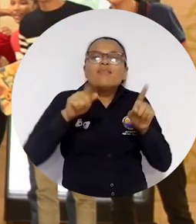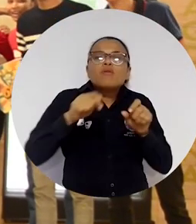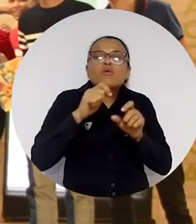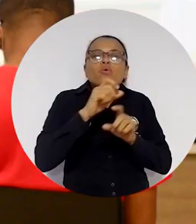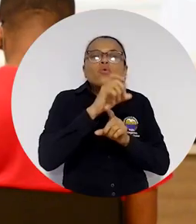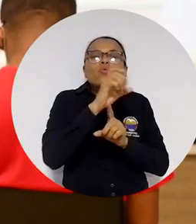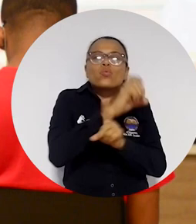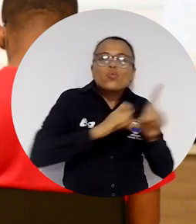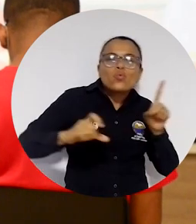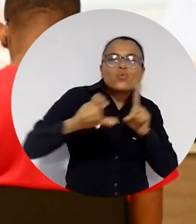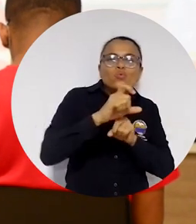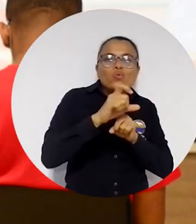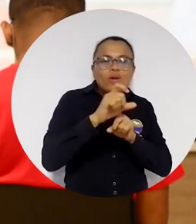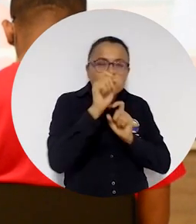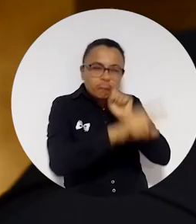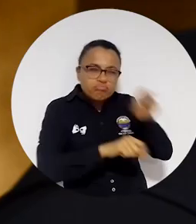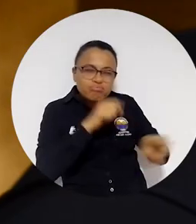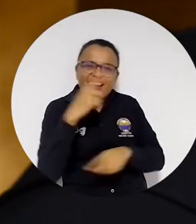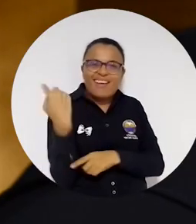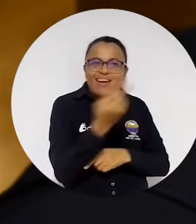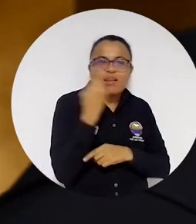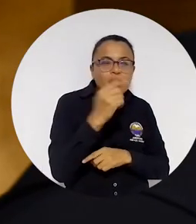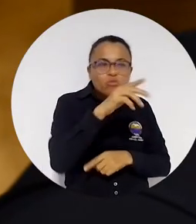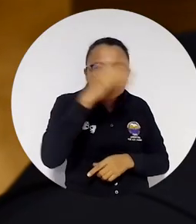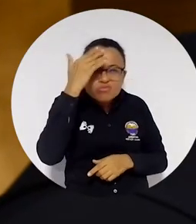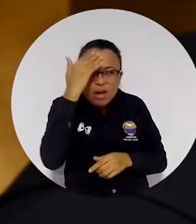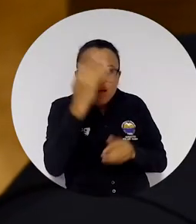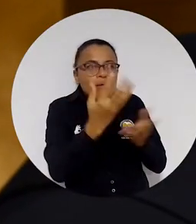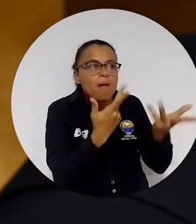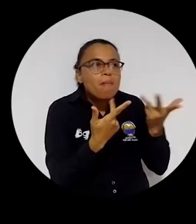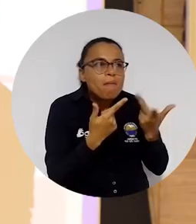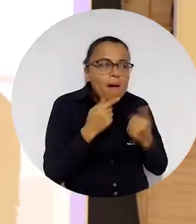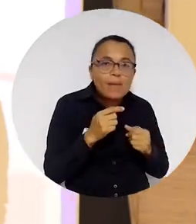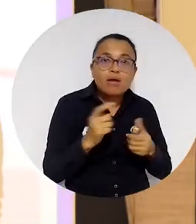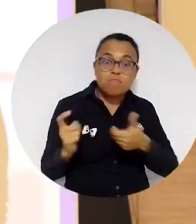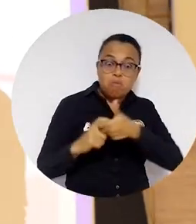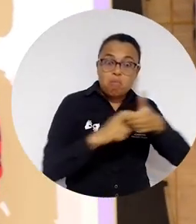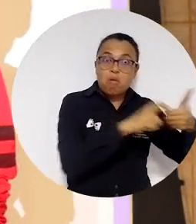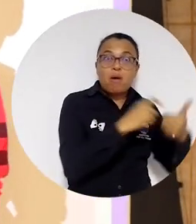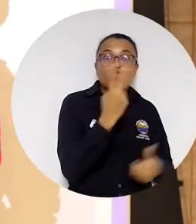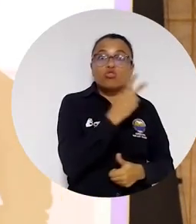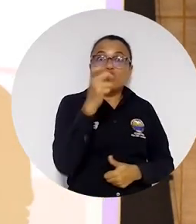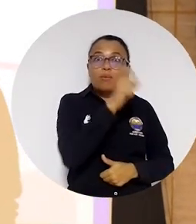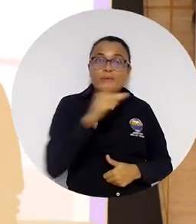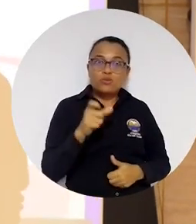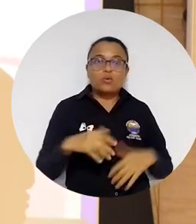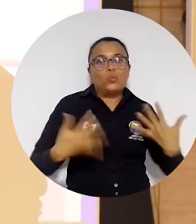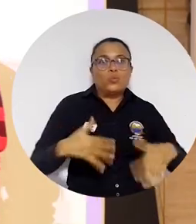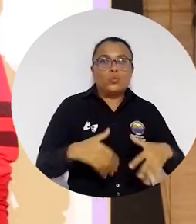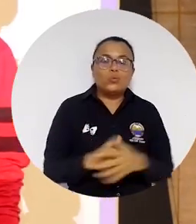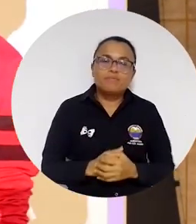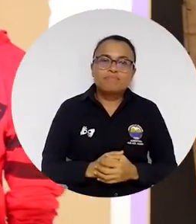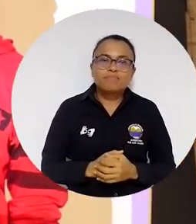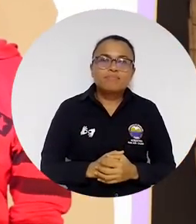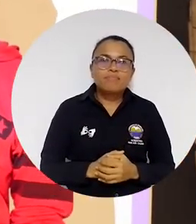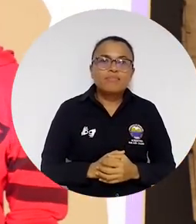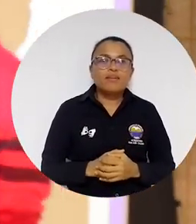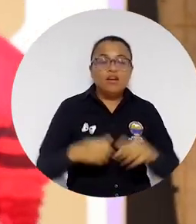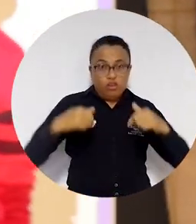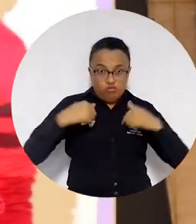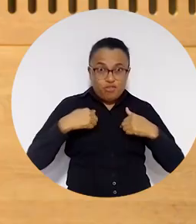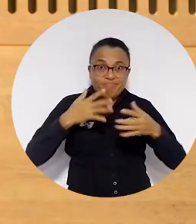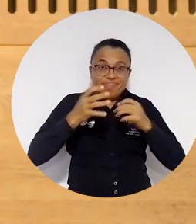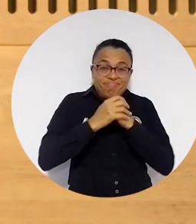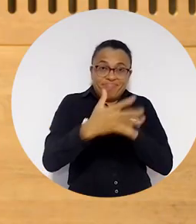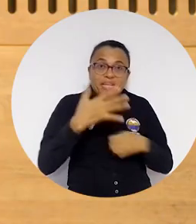cultura general Dime Cuánto Sabes, uno de los eventos con mayor acogida y que logró más de 200 inscritos. Bastante bien la verdad,